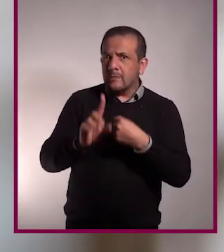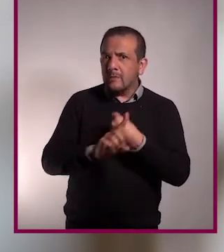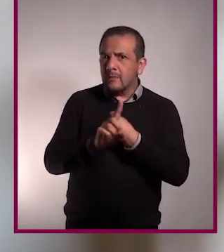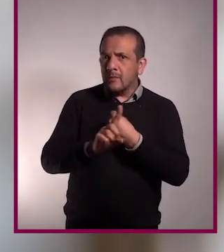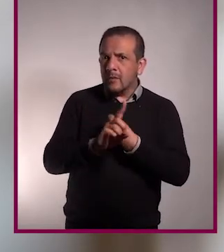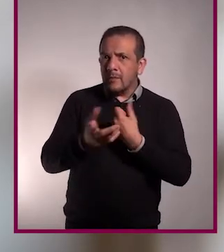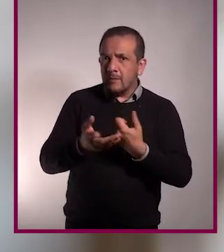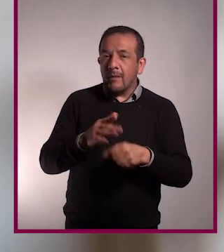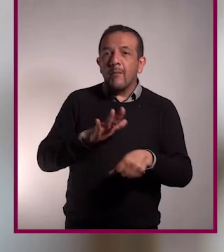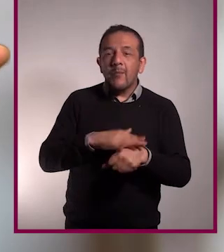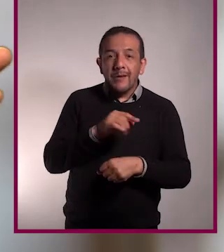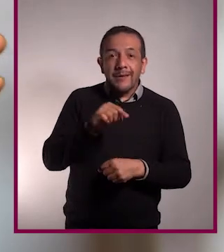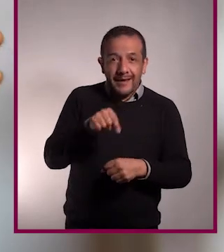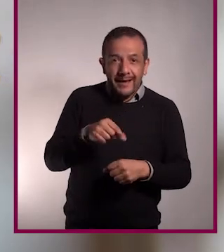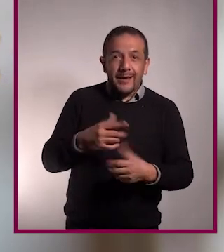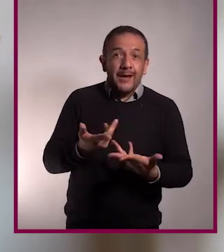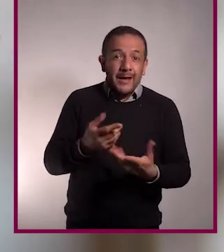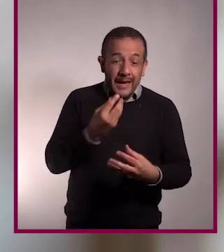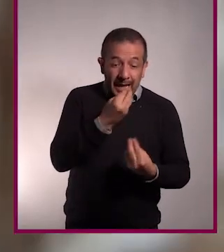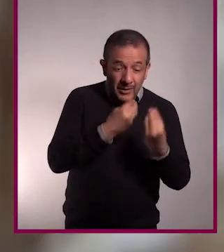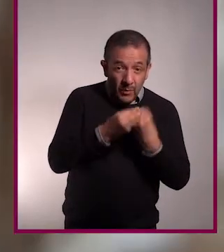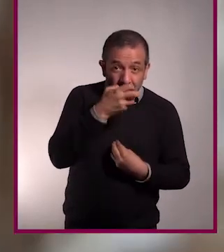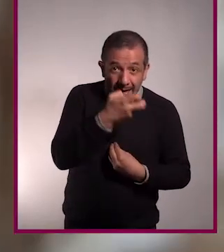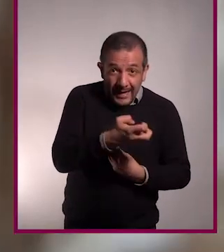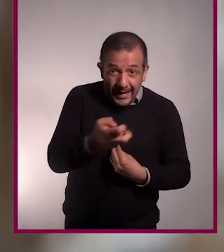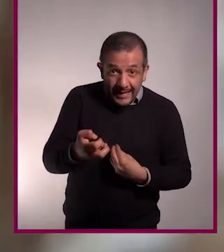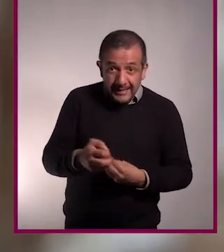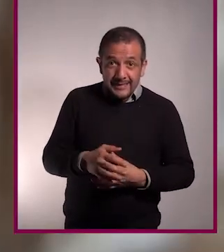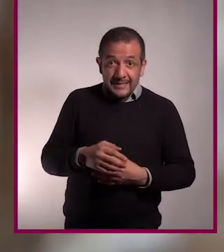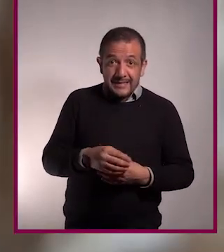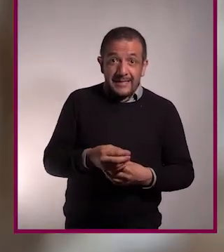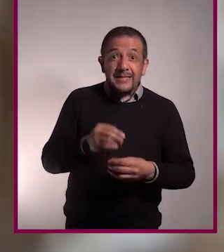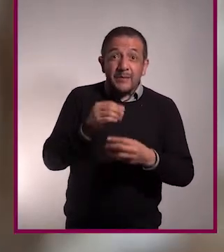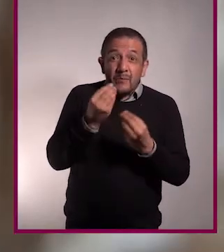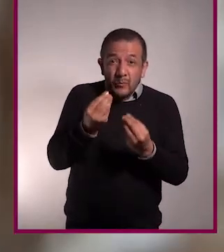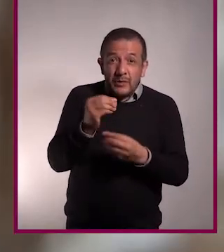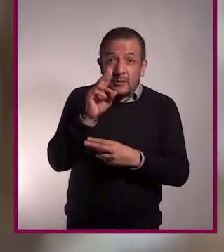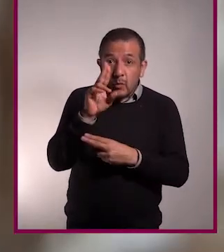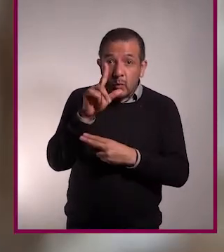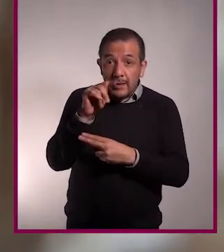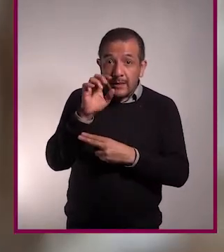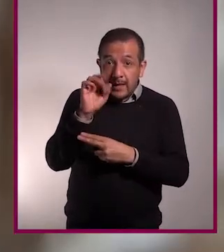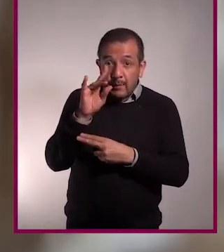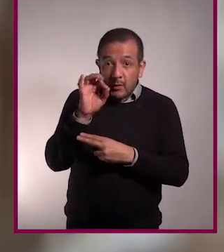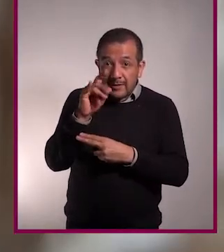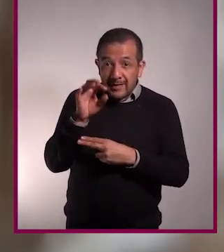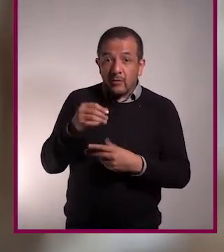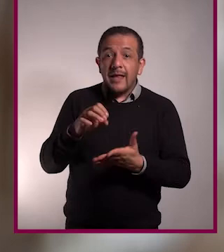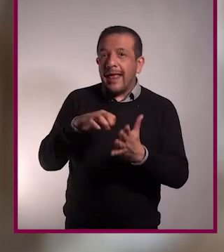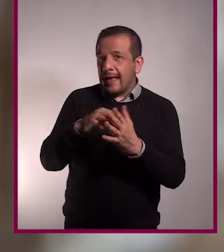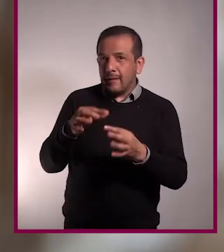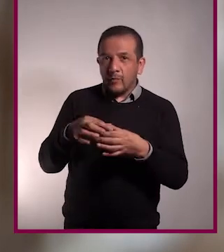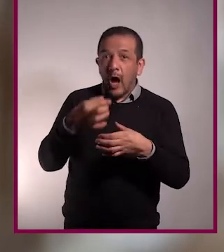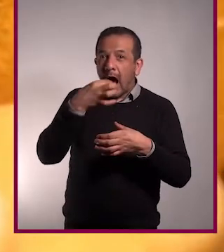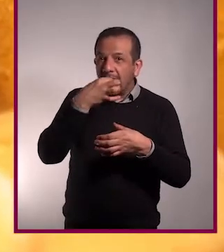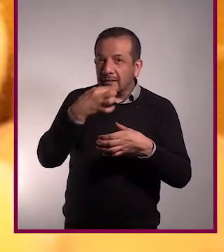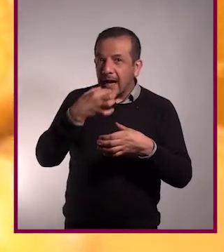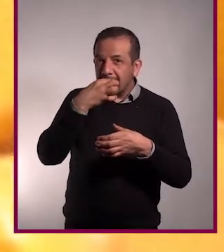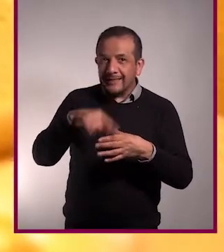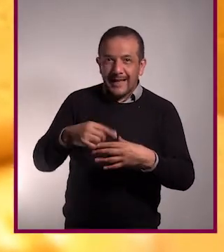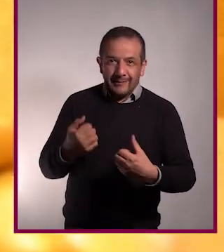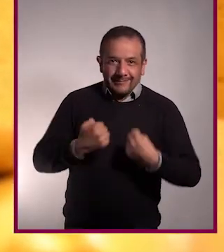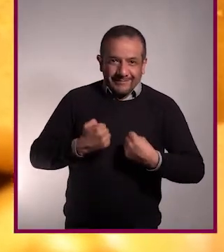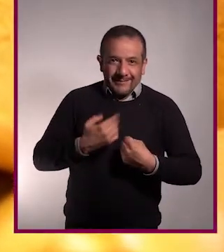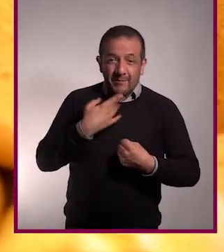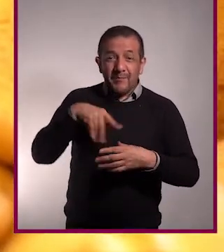su energía diaria. ¿Cuál es el problema con esto? Que la mayoría de los productos consumidos fueron bocadillos ultraprocesados. Un